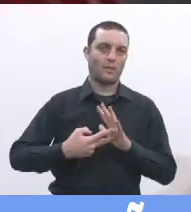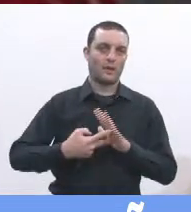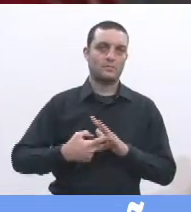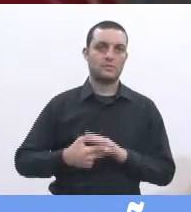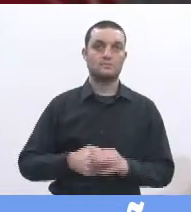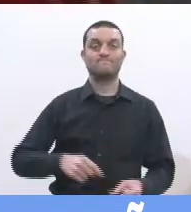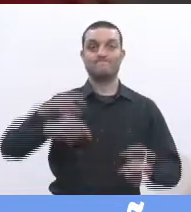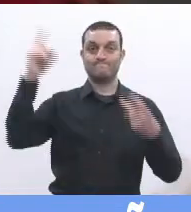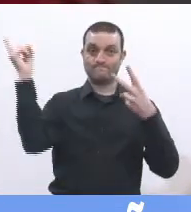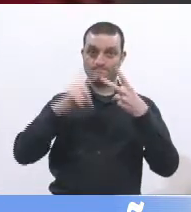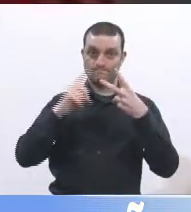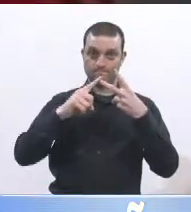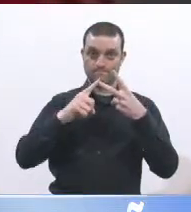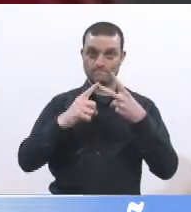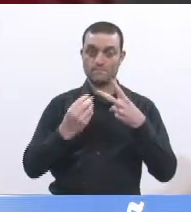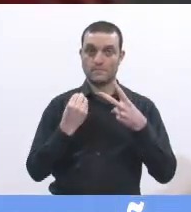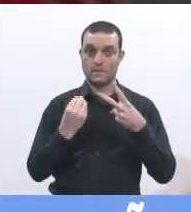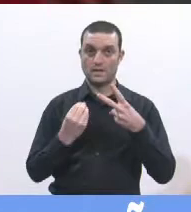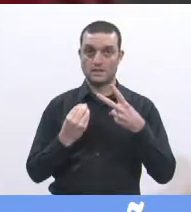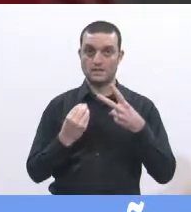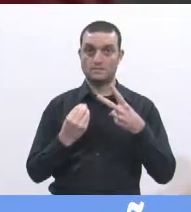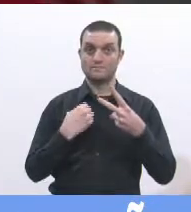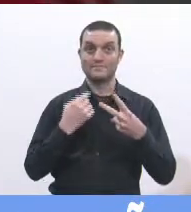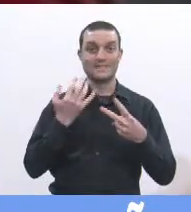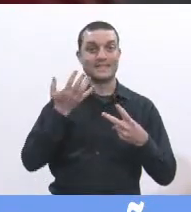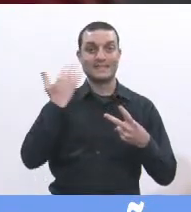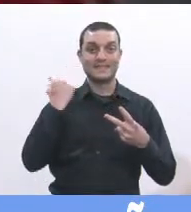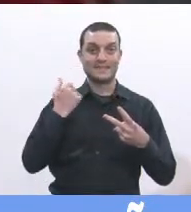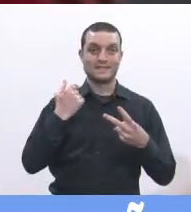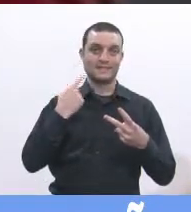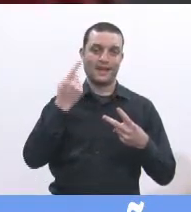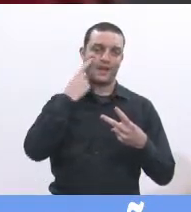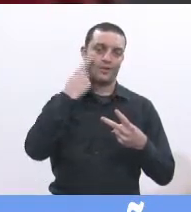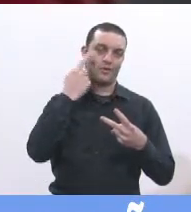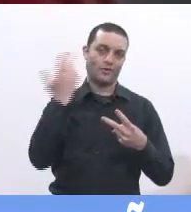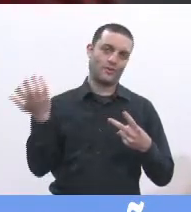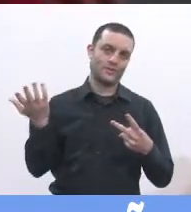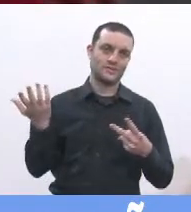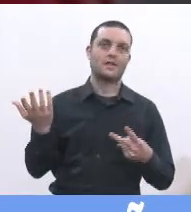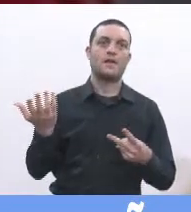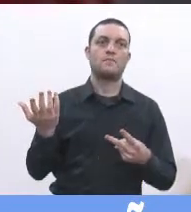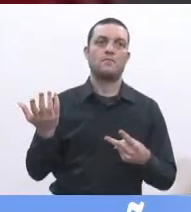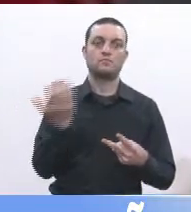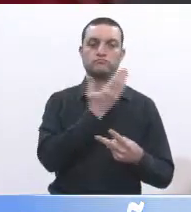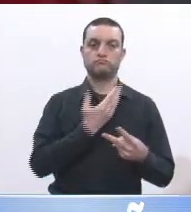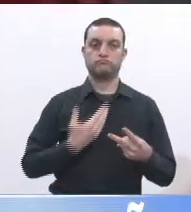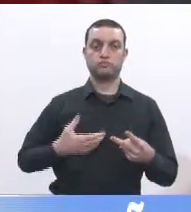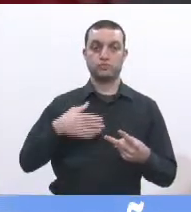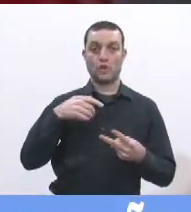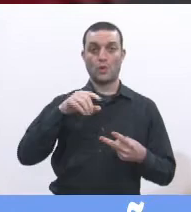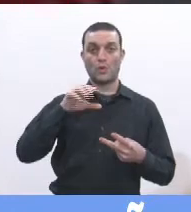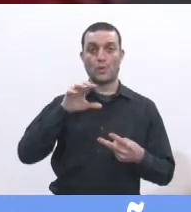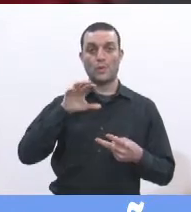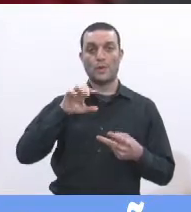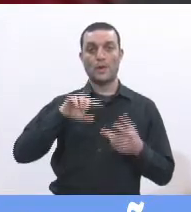El segundo acto es el que conocemos y es lo que hemos visto, que desbordado el gobierno de la provincia de Buenos Aires, sobre